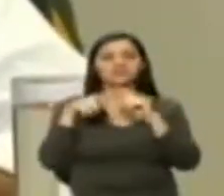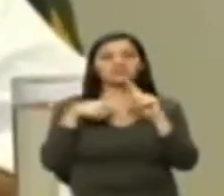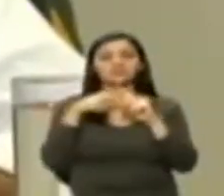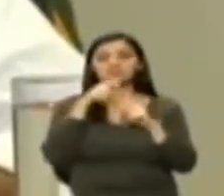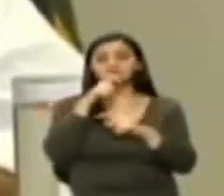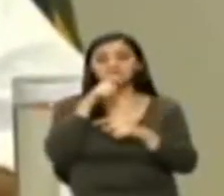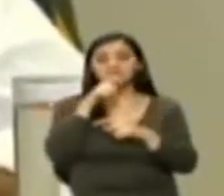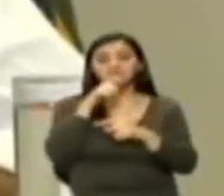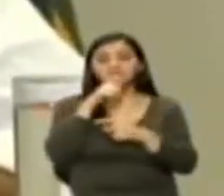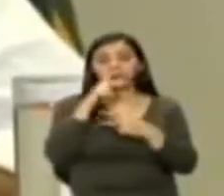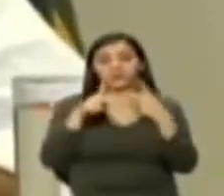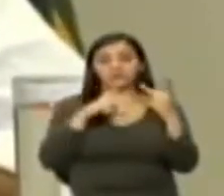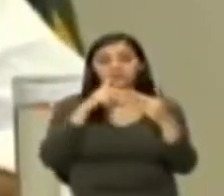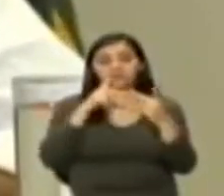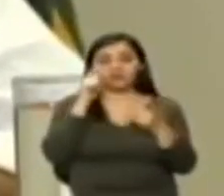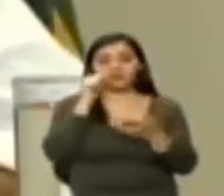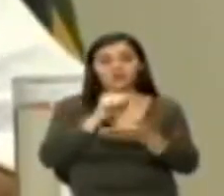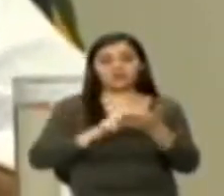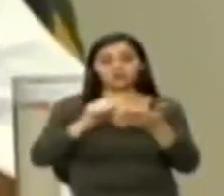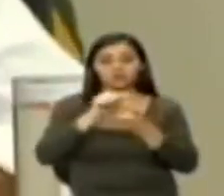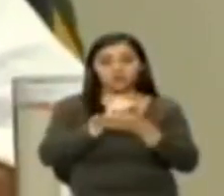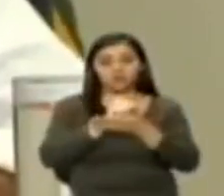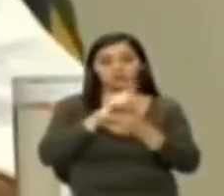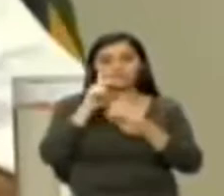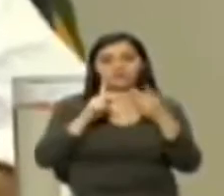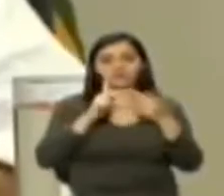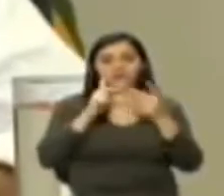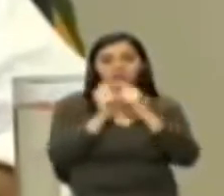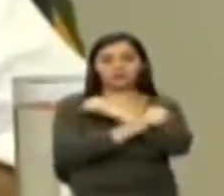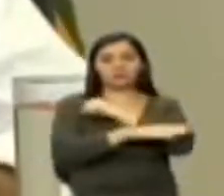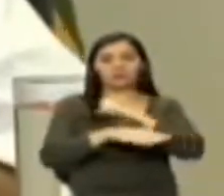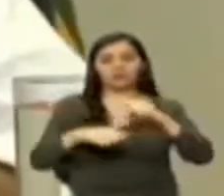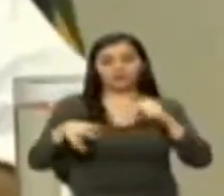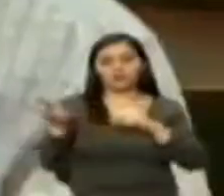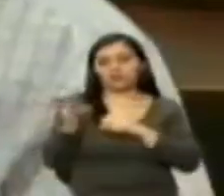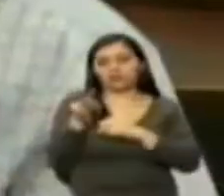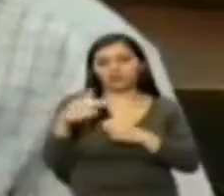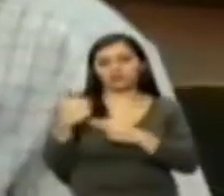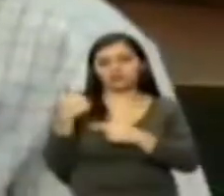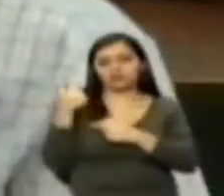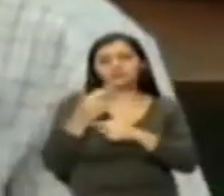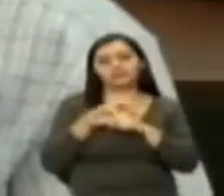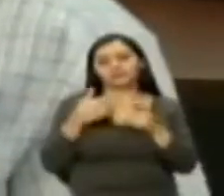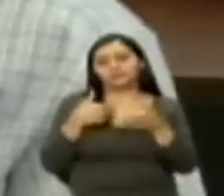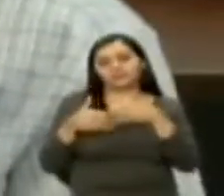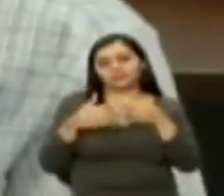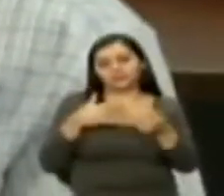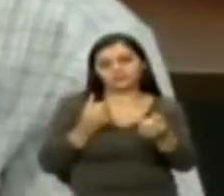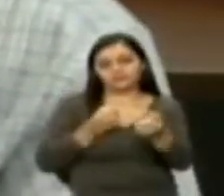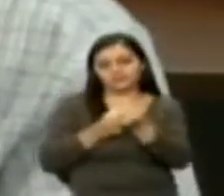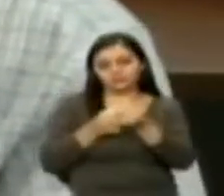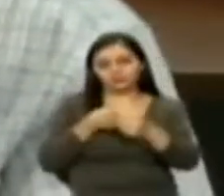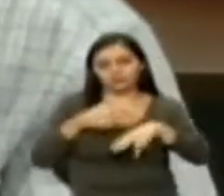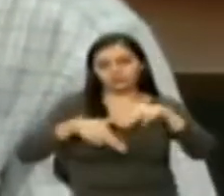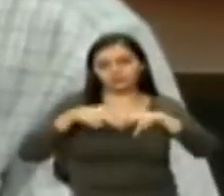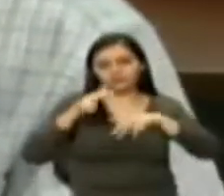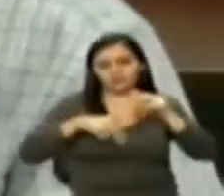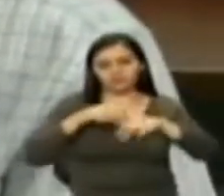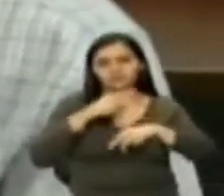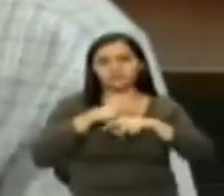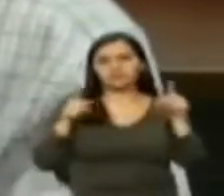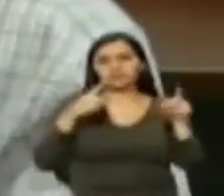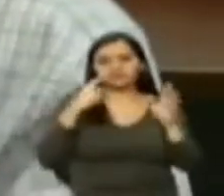Azuay y de Morón. Los expertos en quejarse y no hacer nada. Okay. Sí, señor presidente, como usted dijo, esa vía